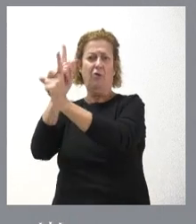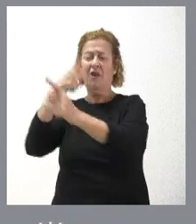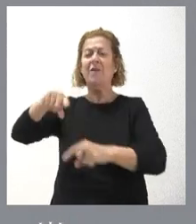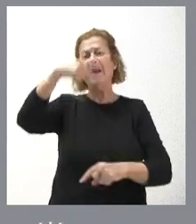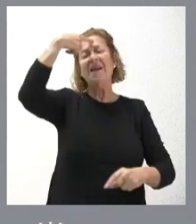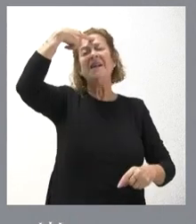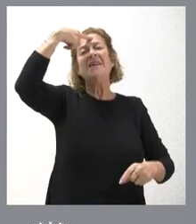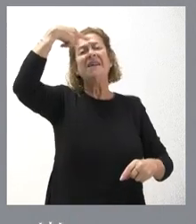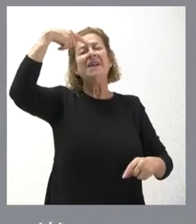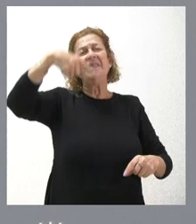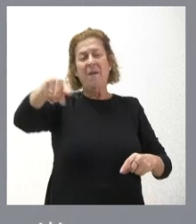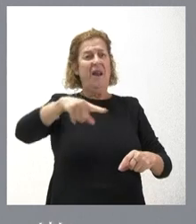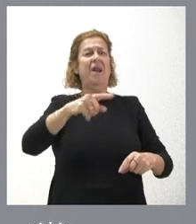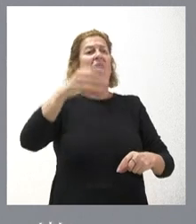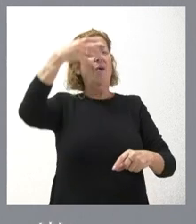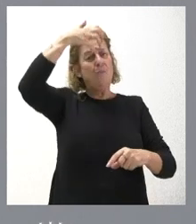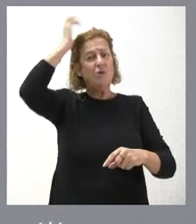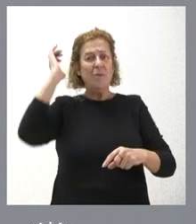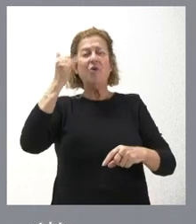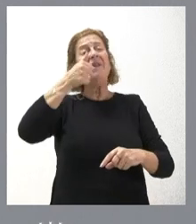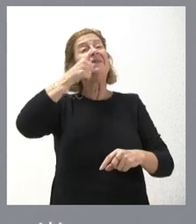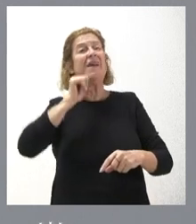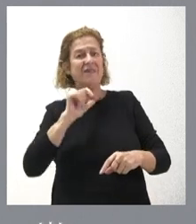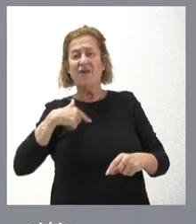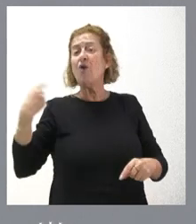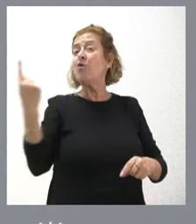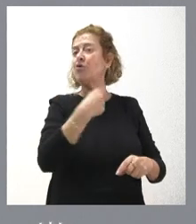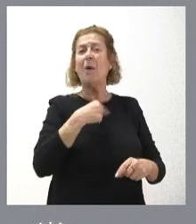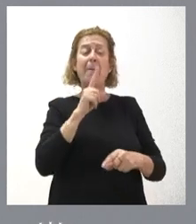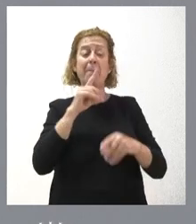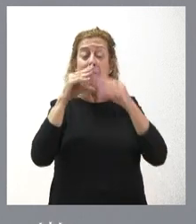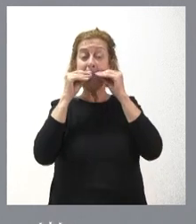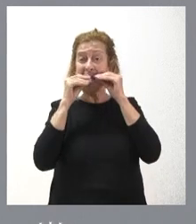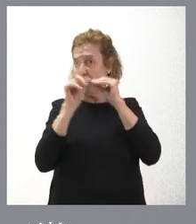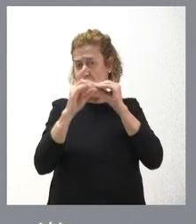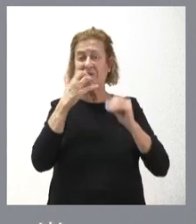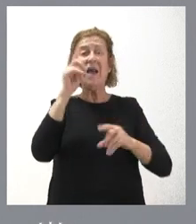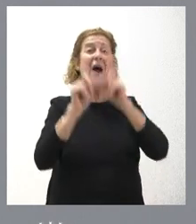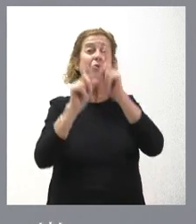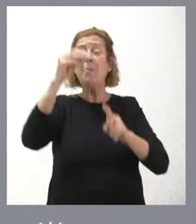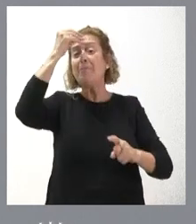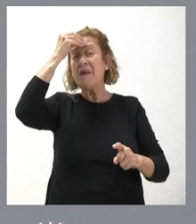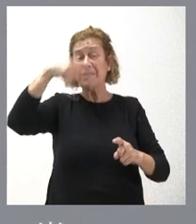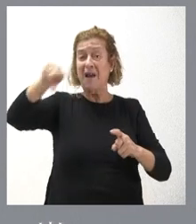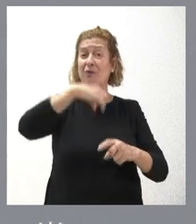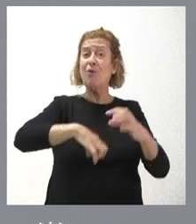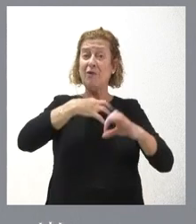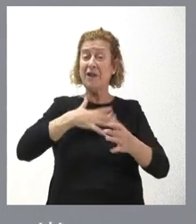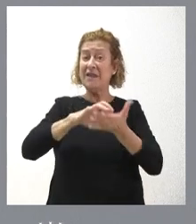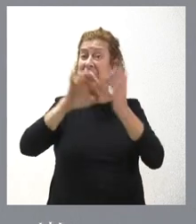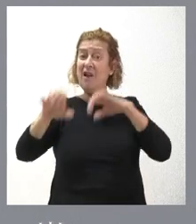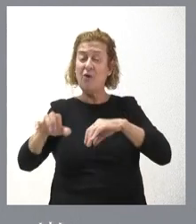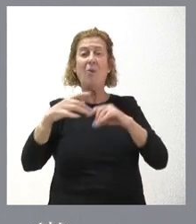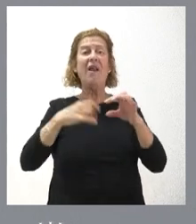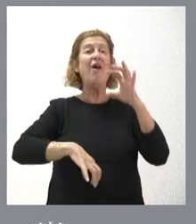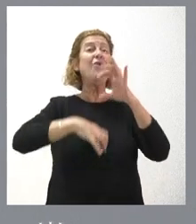pusd como Pedro Sánchez que nosotros no nos vamos a quedar callados si alguien piensan que los ciudadanos y las empresas de Castilla León son